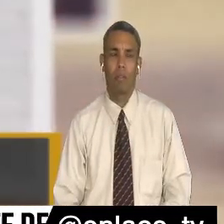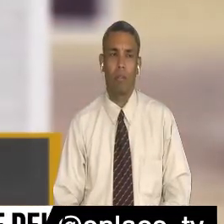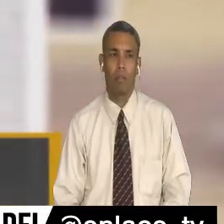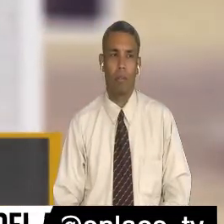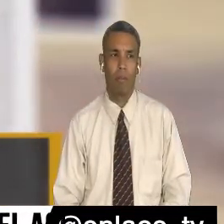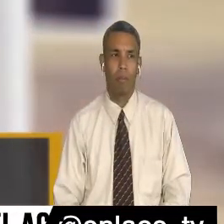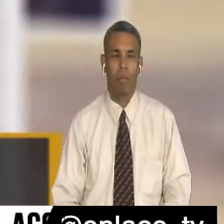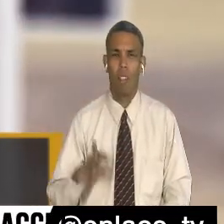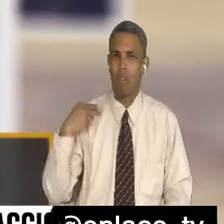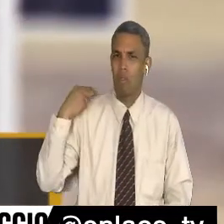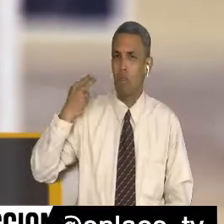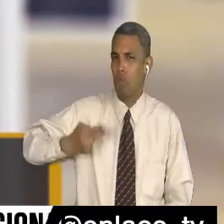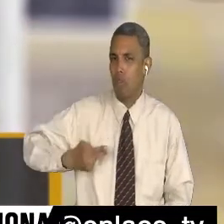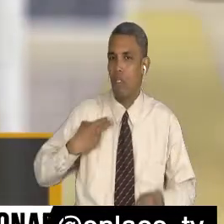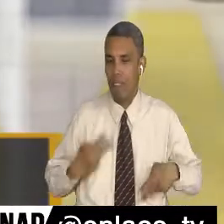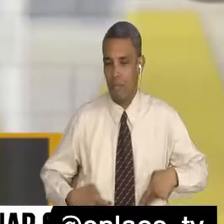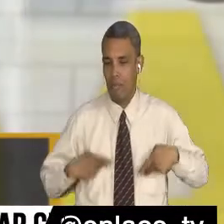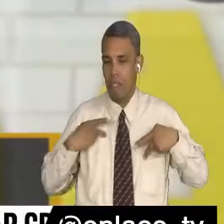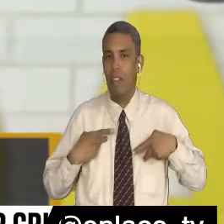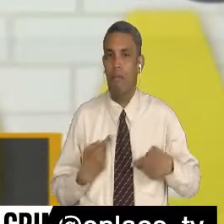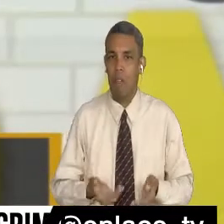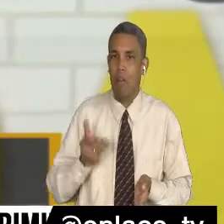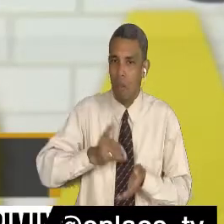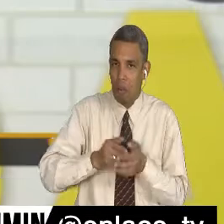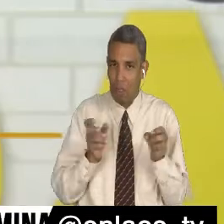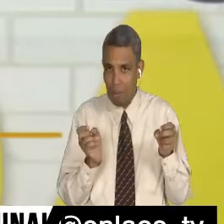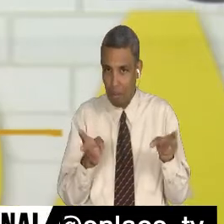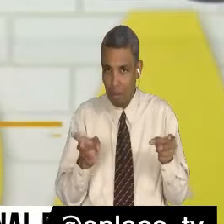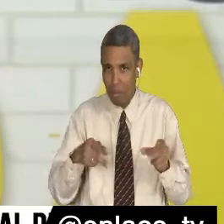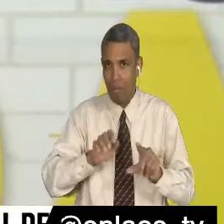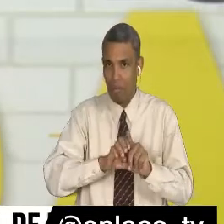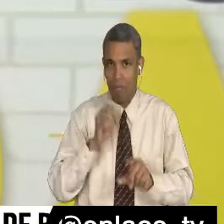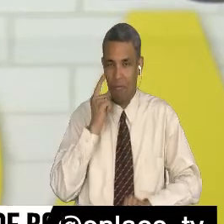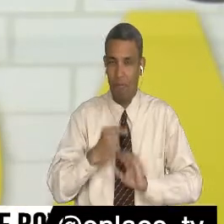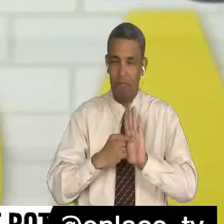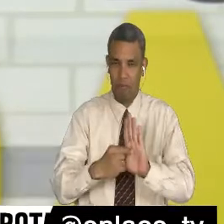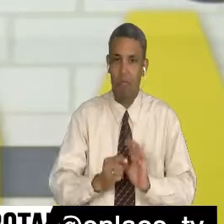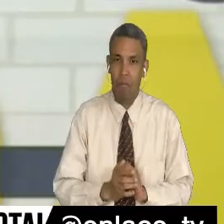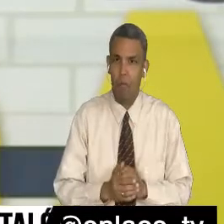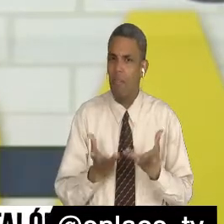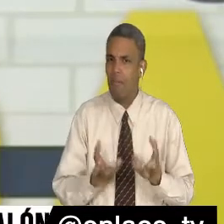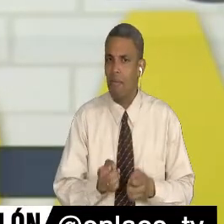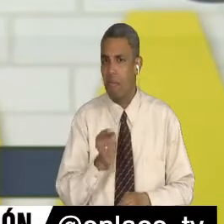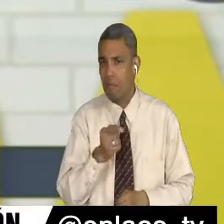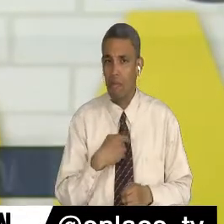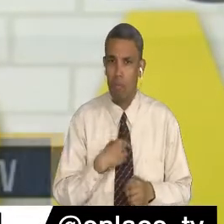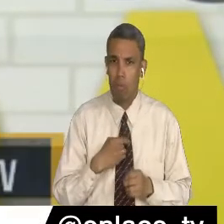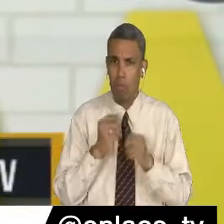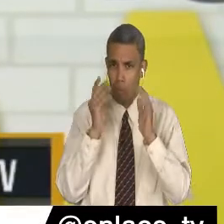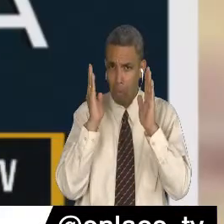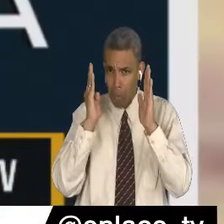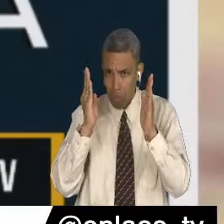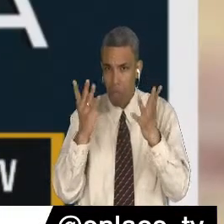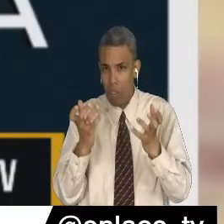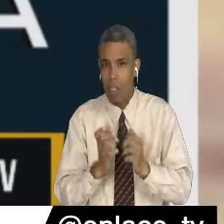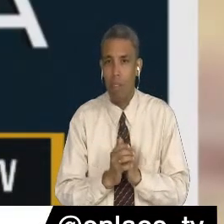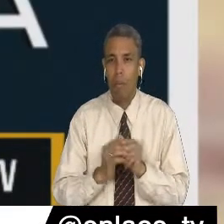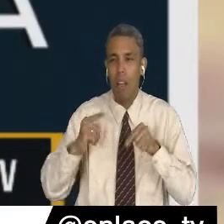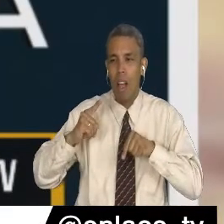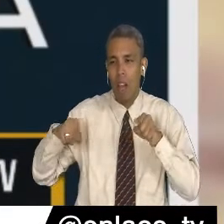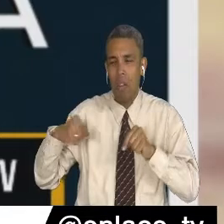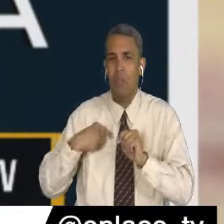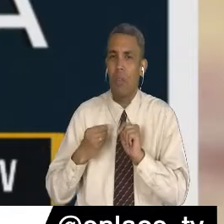Historias de Vida vuelve a la parrilla de la programación de Enlace Televisión. Por medio de este espacio, los ciudadanos podrán ver y escuchar los testimonios de algunas